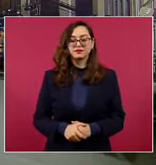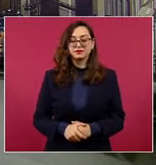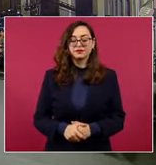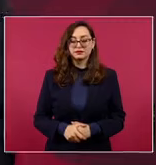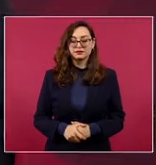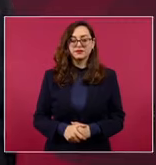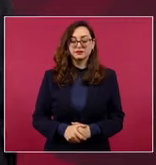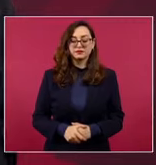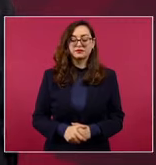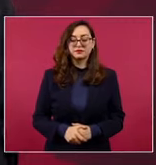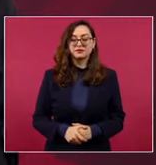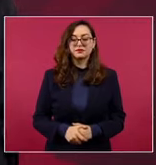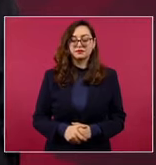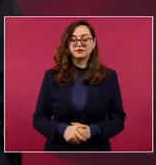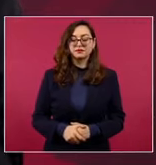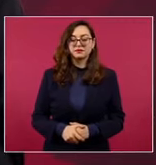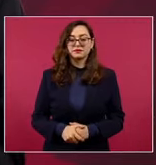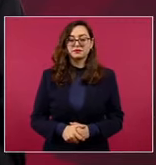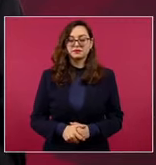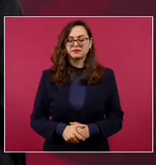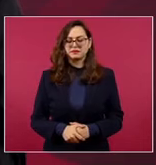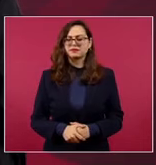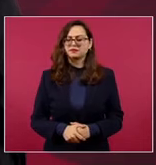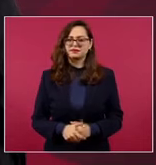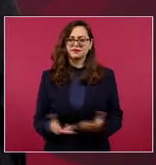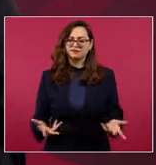sí, sí, sí, sí, sí. Además es deshonestidad.